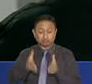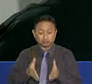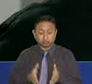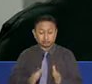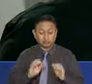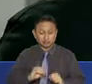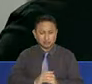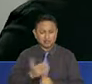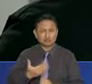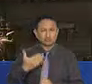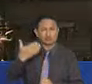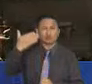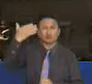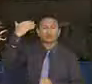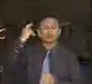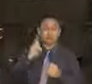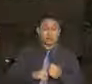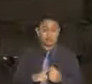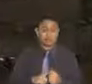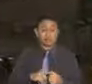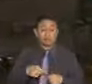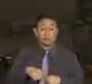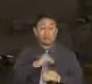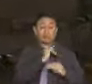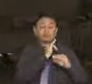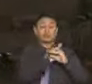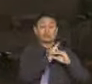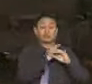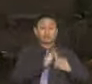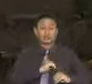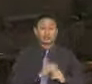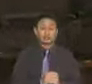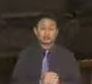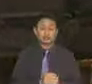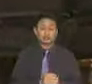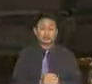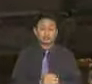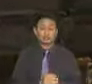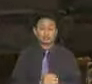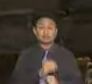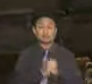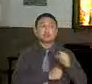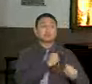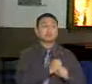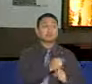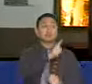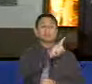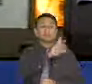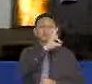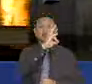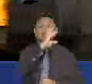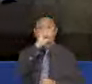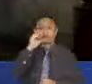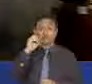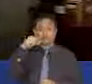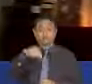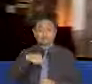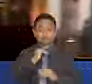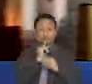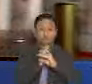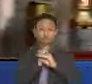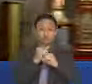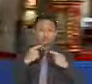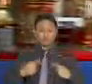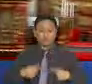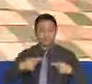del quito colonial la hora iglesia del Sagrario fue la capilla de la Catedral hasta el siglo 17 actualmente efectúa misas diarias y